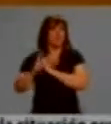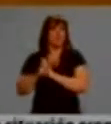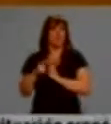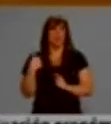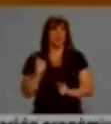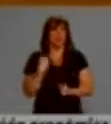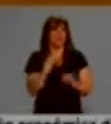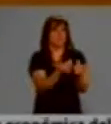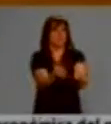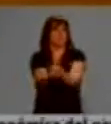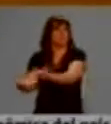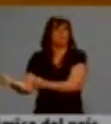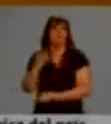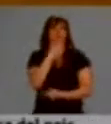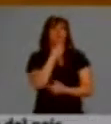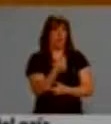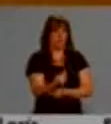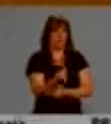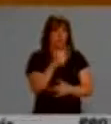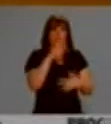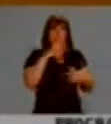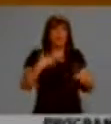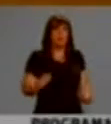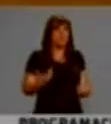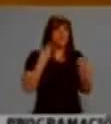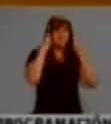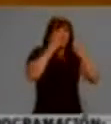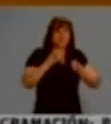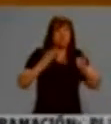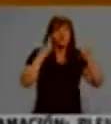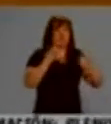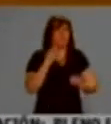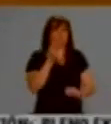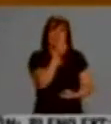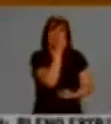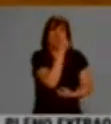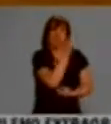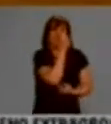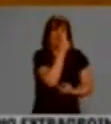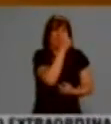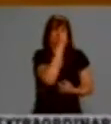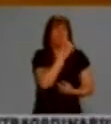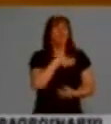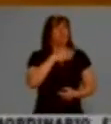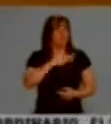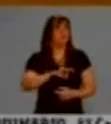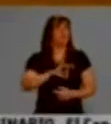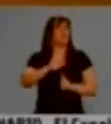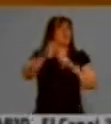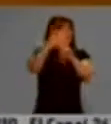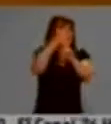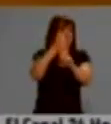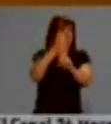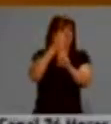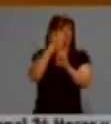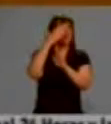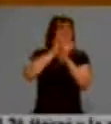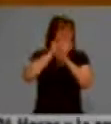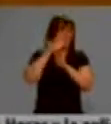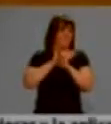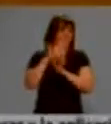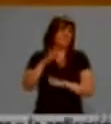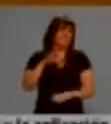fácilmente. Hoy en día, con un esfuerzo mínimo, se pueden alcanzar niveles